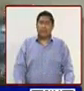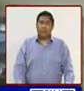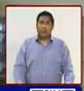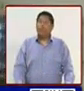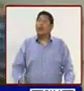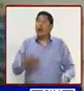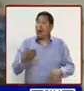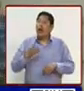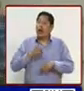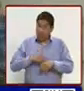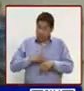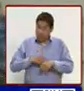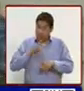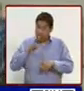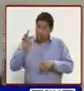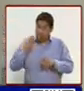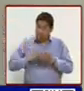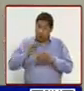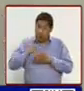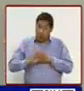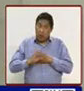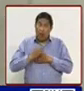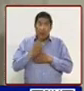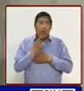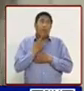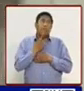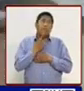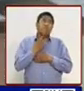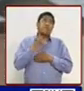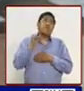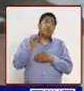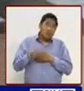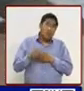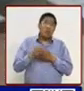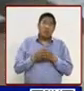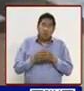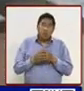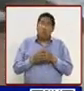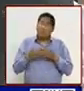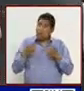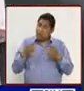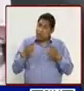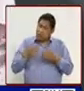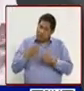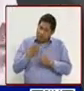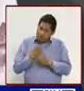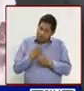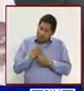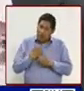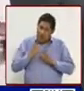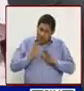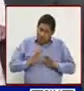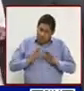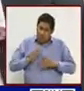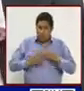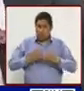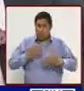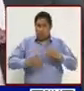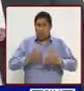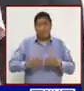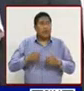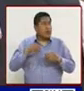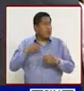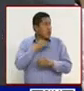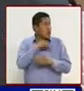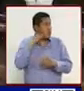¿Sería el tiempo para llegar hasta el 29 de octubre? Sí, en este momento estamos trabajando en el marco de los tiempos prudentes, ¿no? Tiempos que